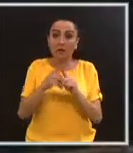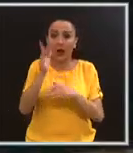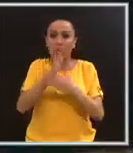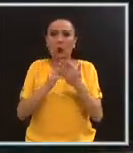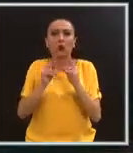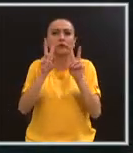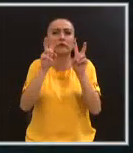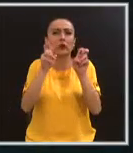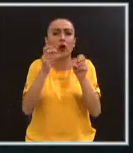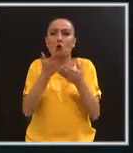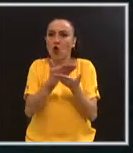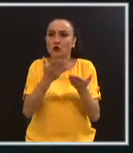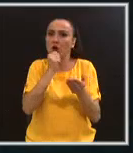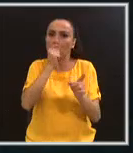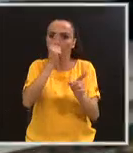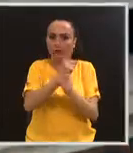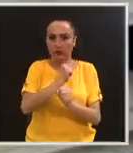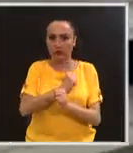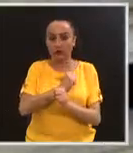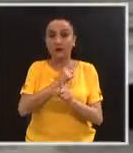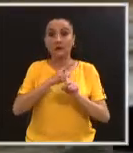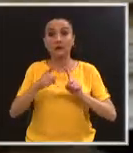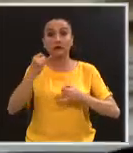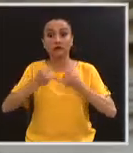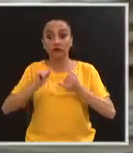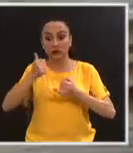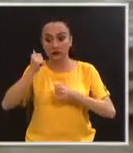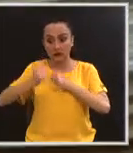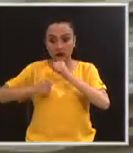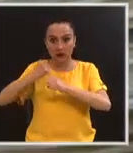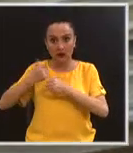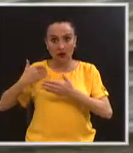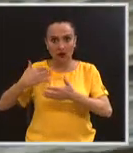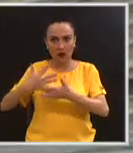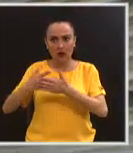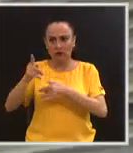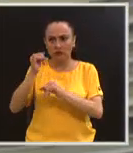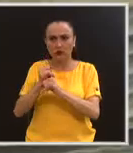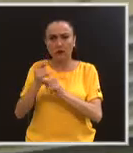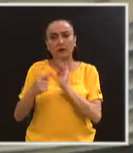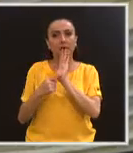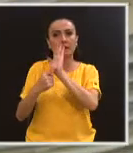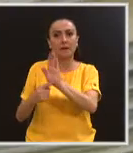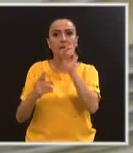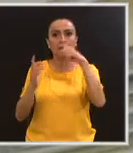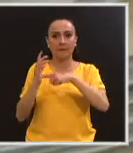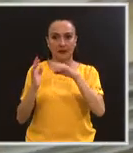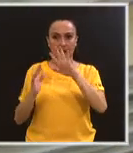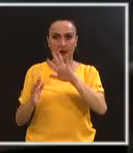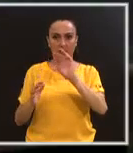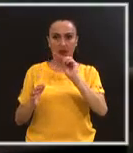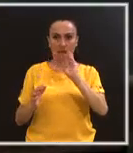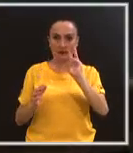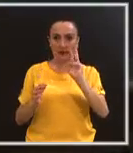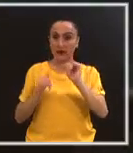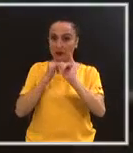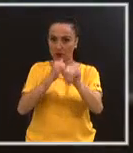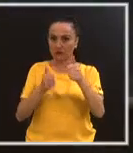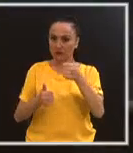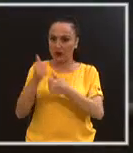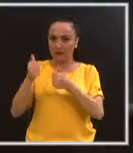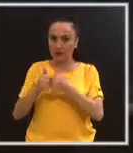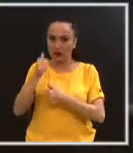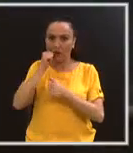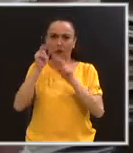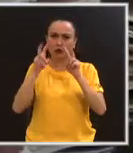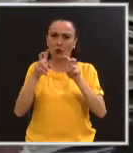supuesta irregularidad en los últimos 10 años la entidad tramitó y presentó 1506 denuncias la mayoría por